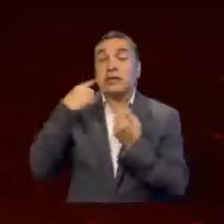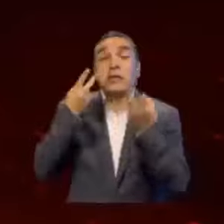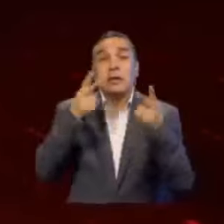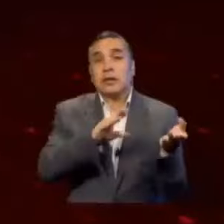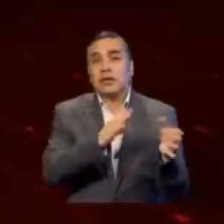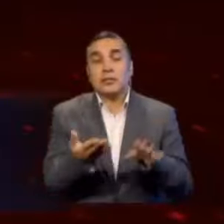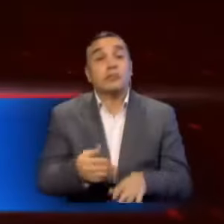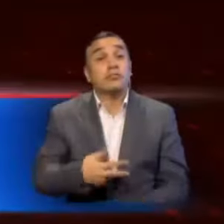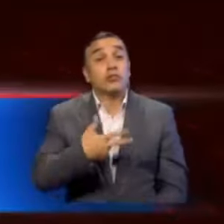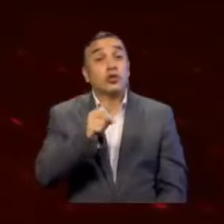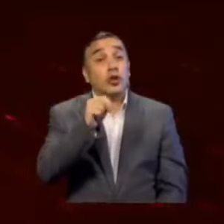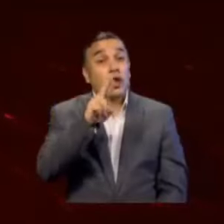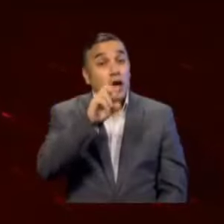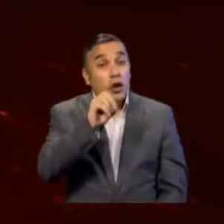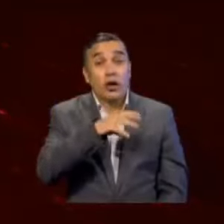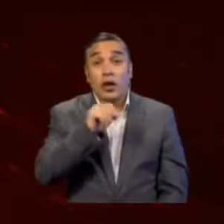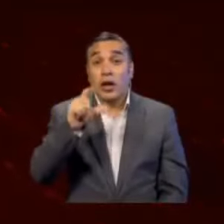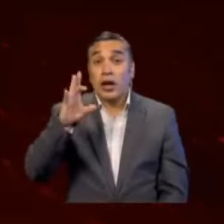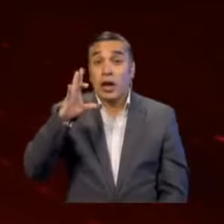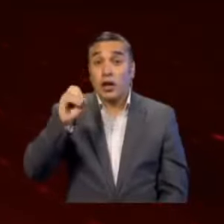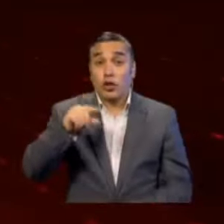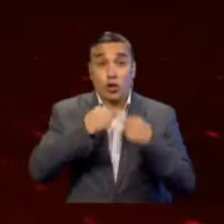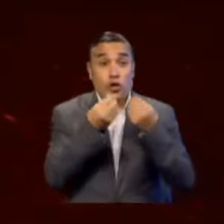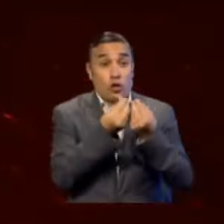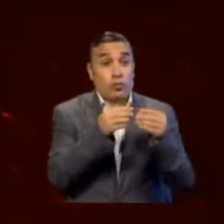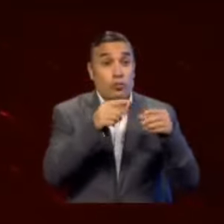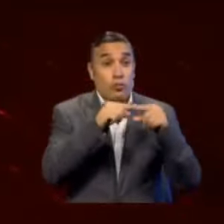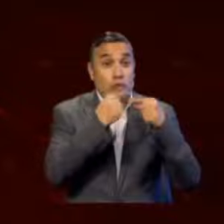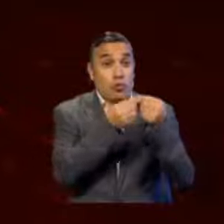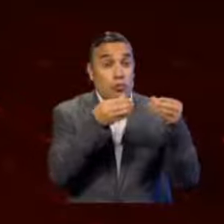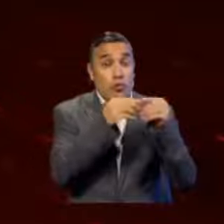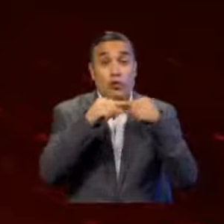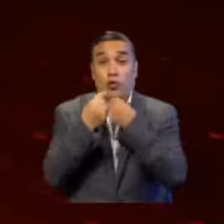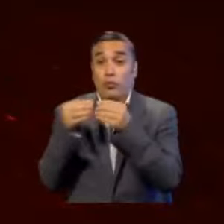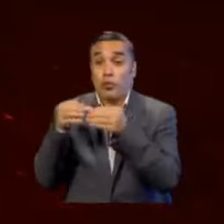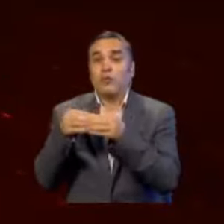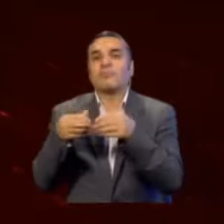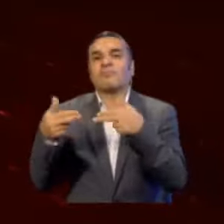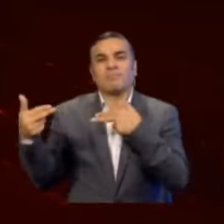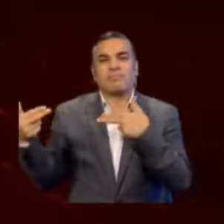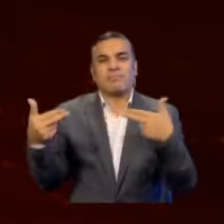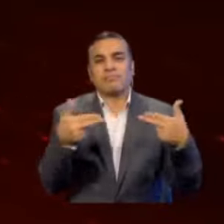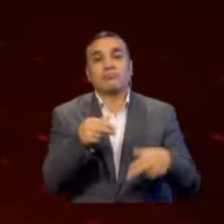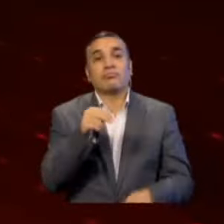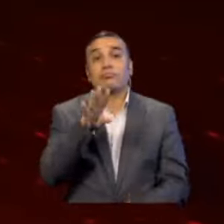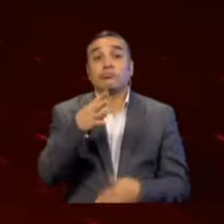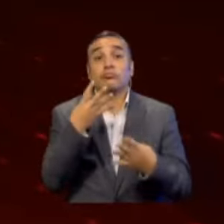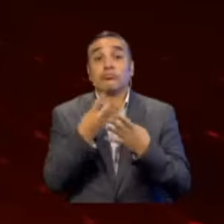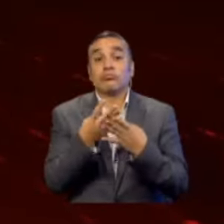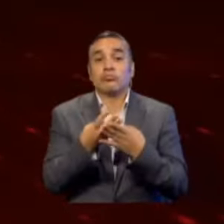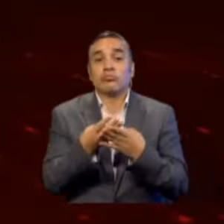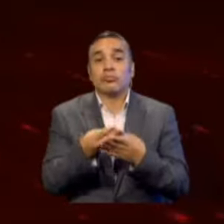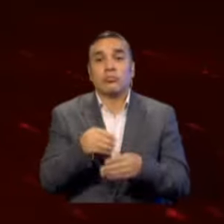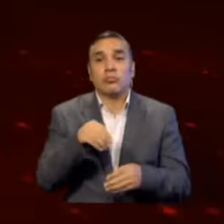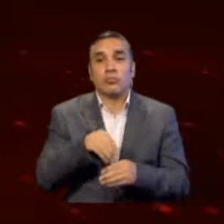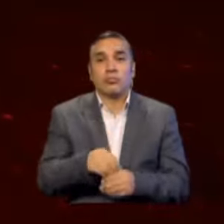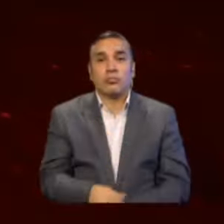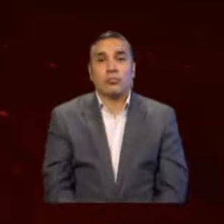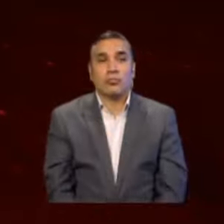los choneros y lagartos no da tregua. Según los últimos datos, los amotinamientos se habrían registrado en 4 pabellones de la cárcel de